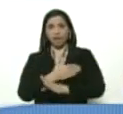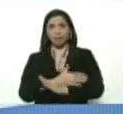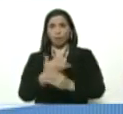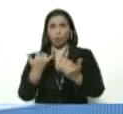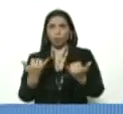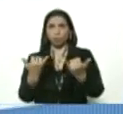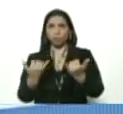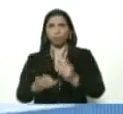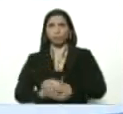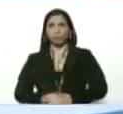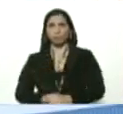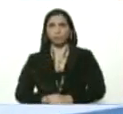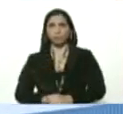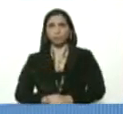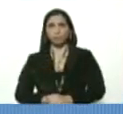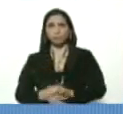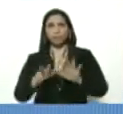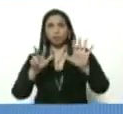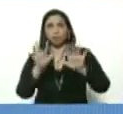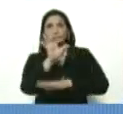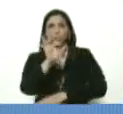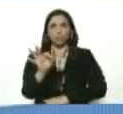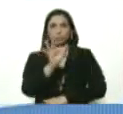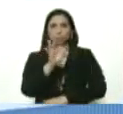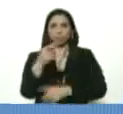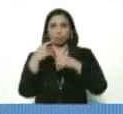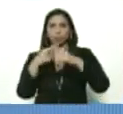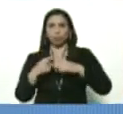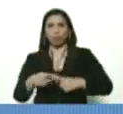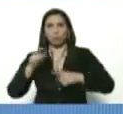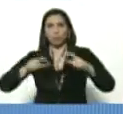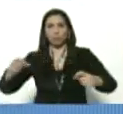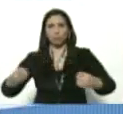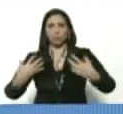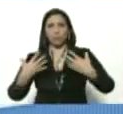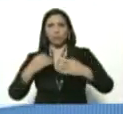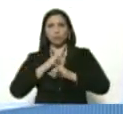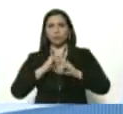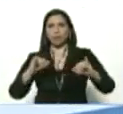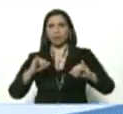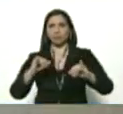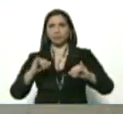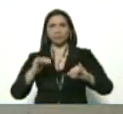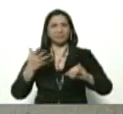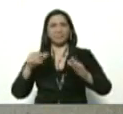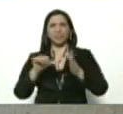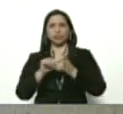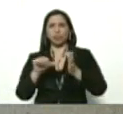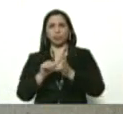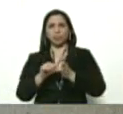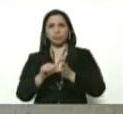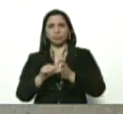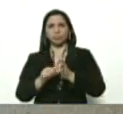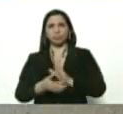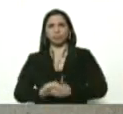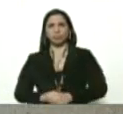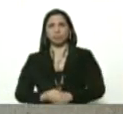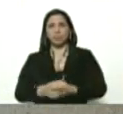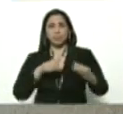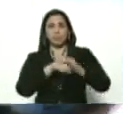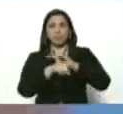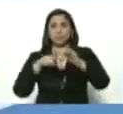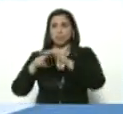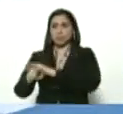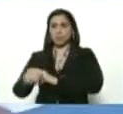actuales momentos el 8% del total de casos son casos provenientes de el ingreso